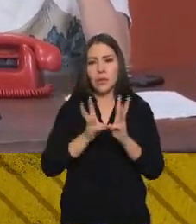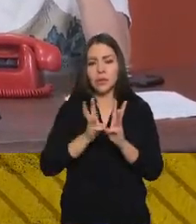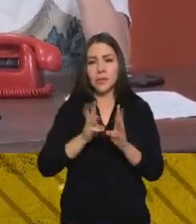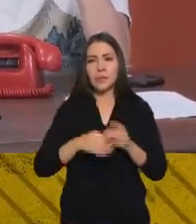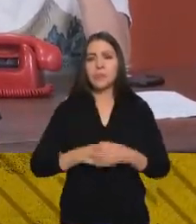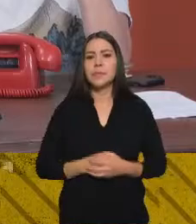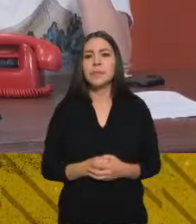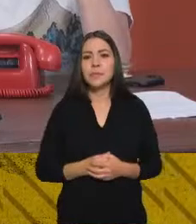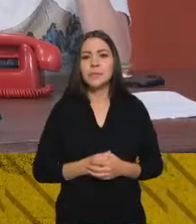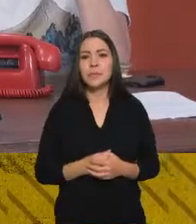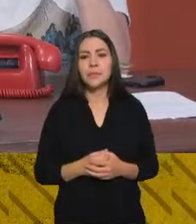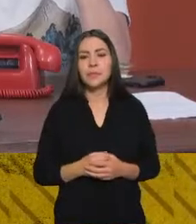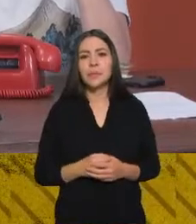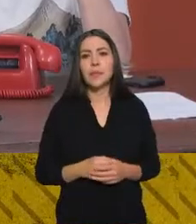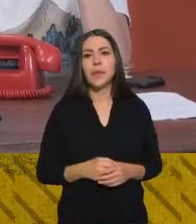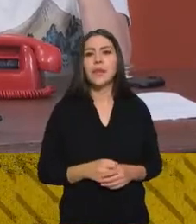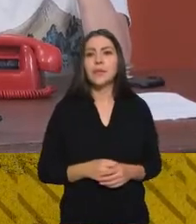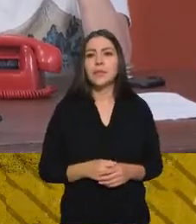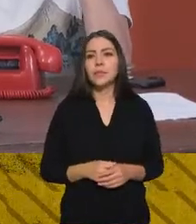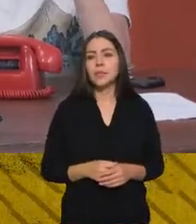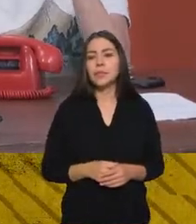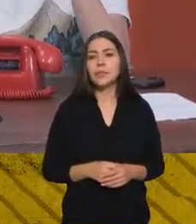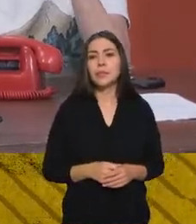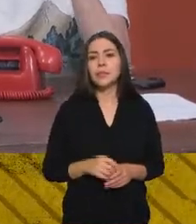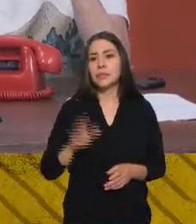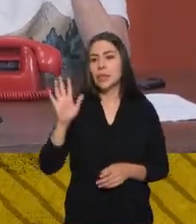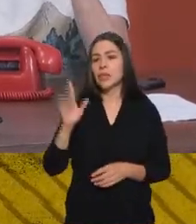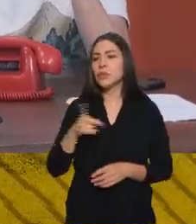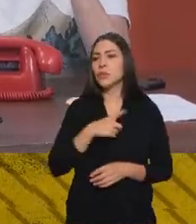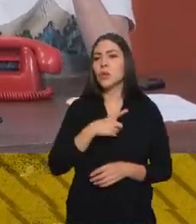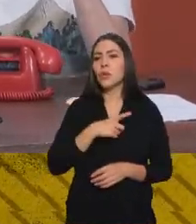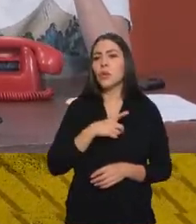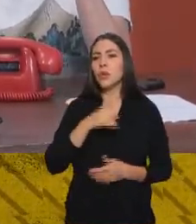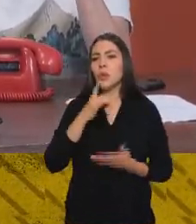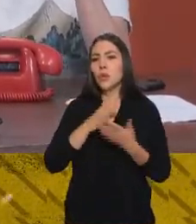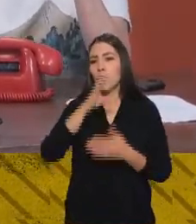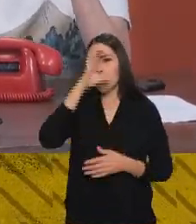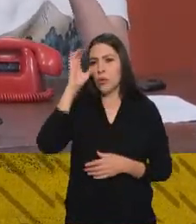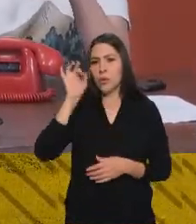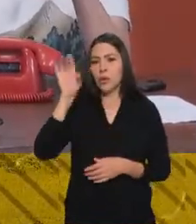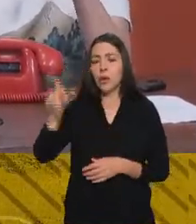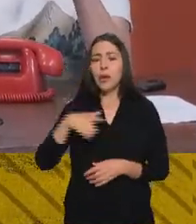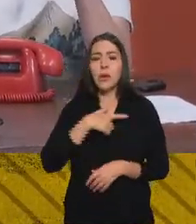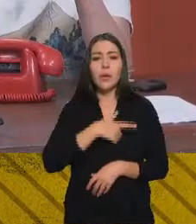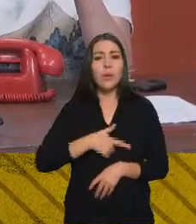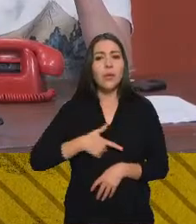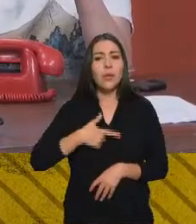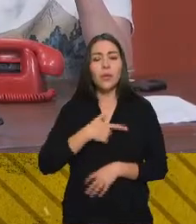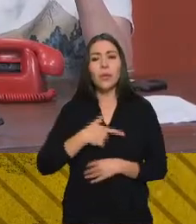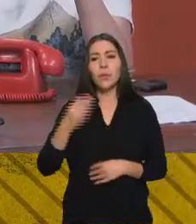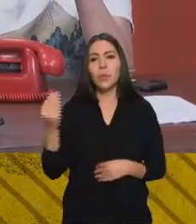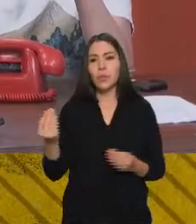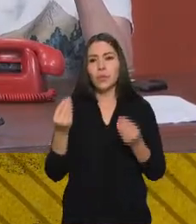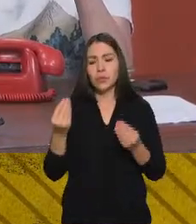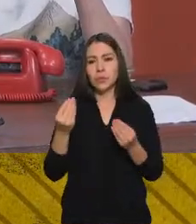espérese. Según Aquí podemos yo, nomás estar- le llegó Órale. todavía la foto. Y él le gustó mucho.